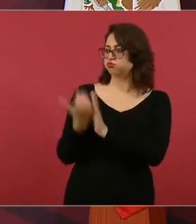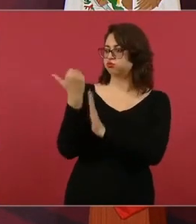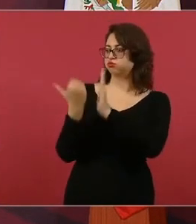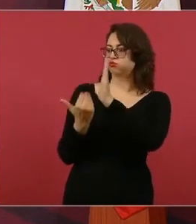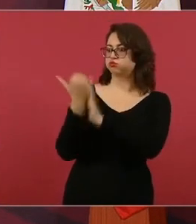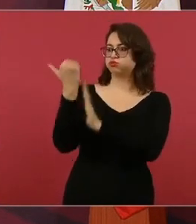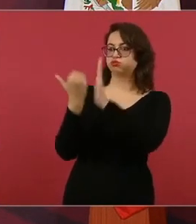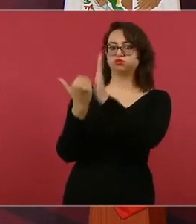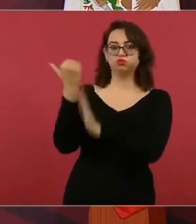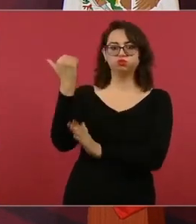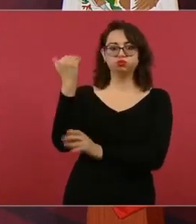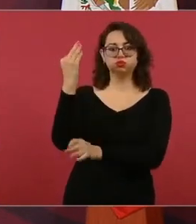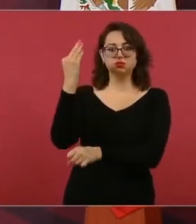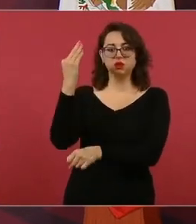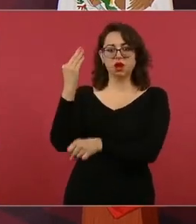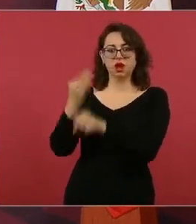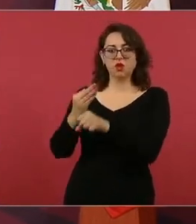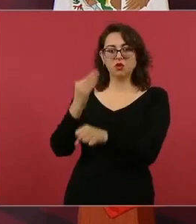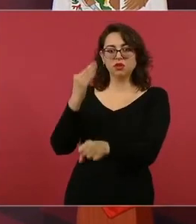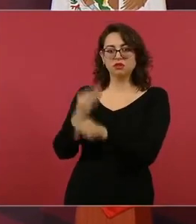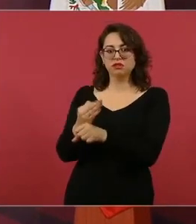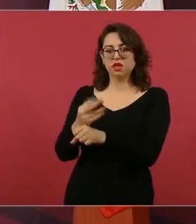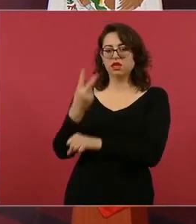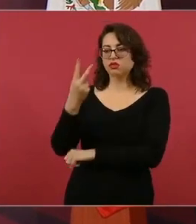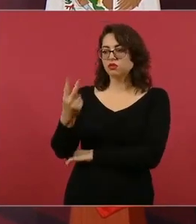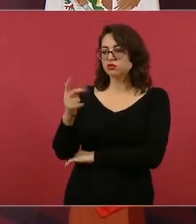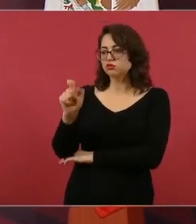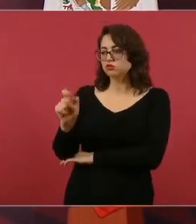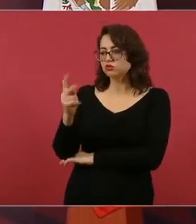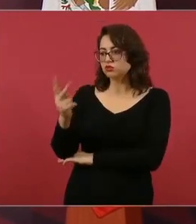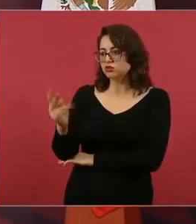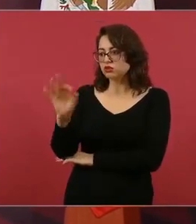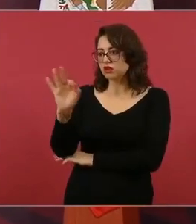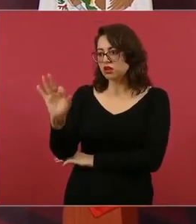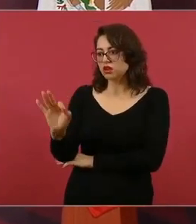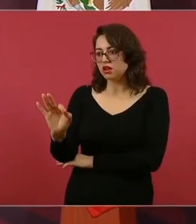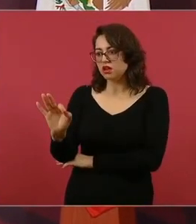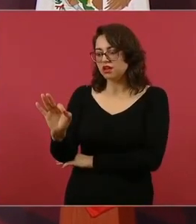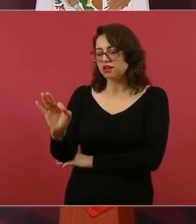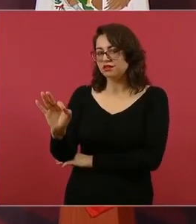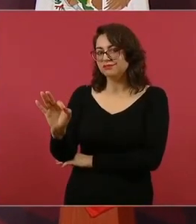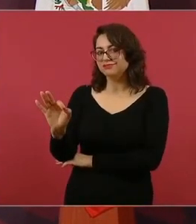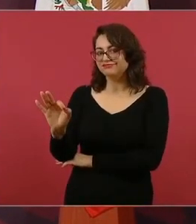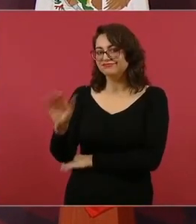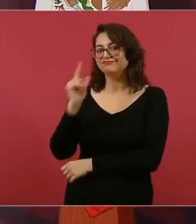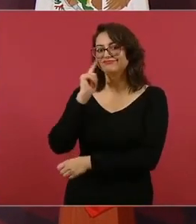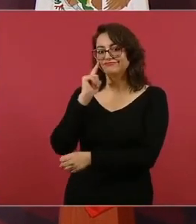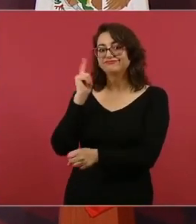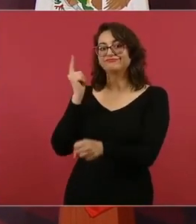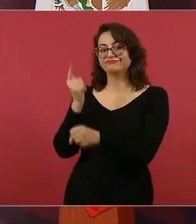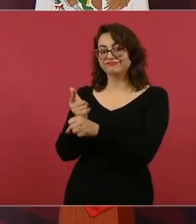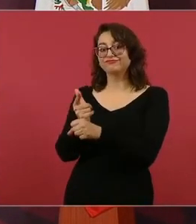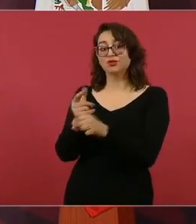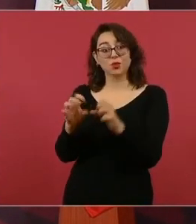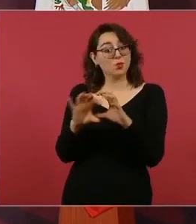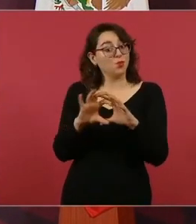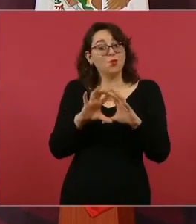Pero para conocer cómo está la economía mundial y cómo